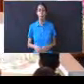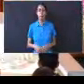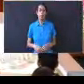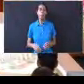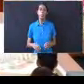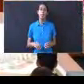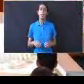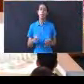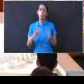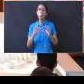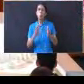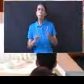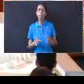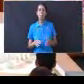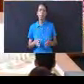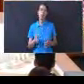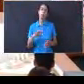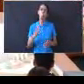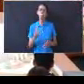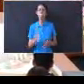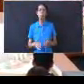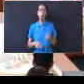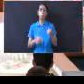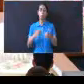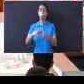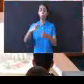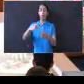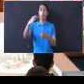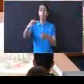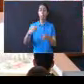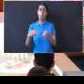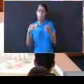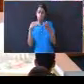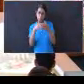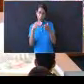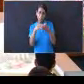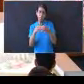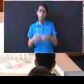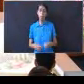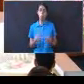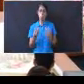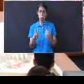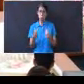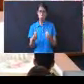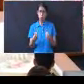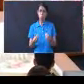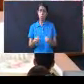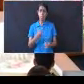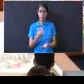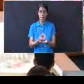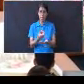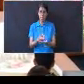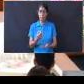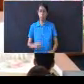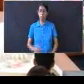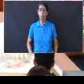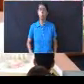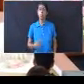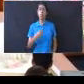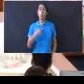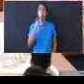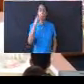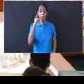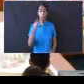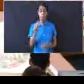Pero hay un evangelio. Y entonces se va a atacar mucho la cuestión del dinero. Estaba viendo un anuncio que me mandaron por